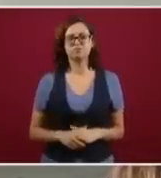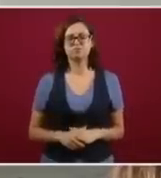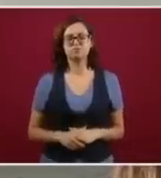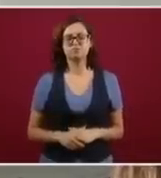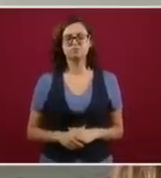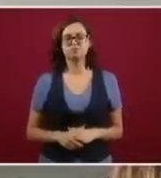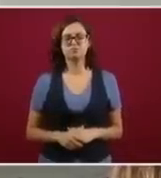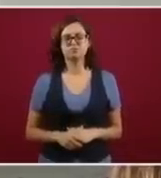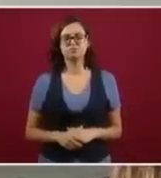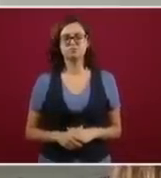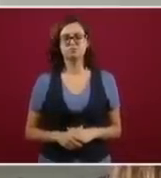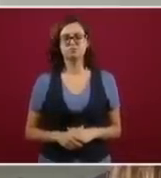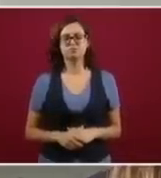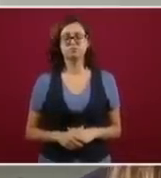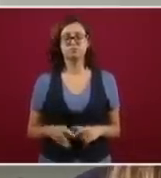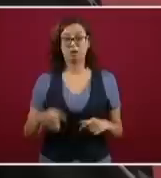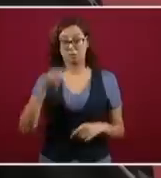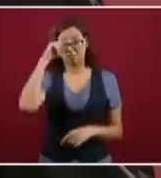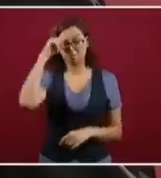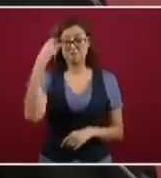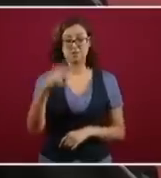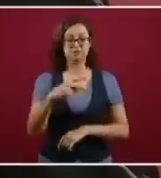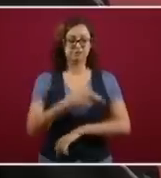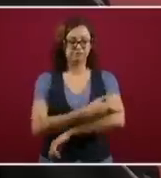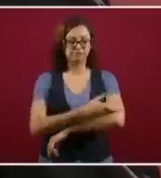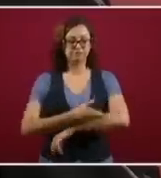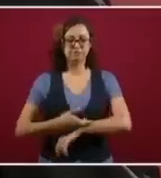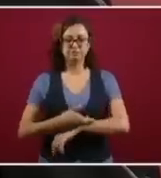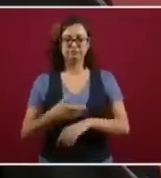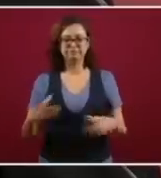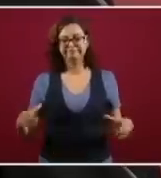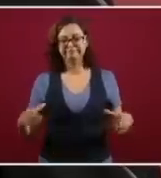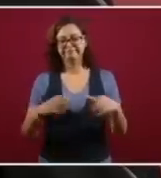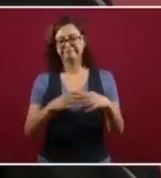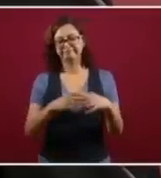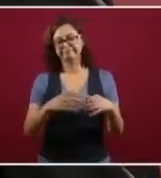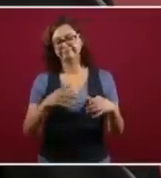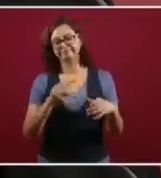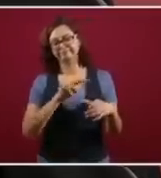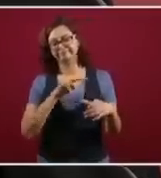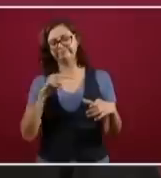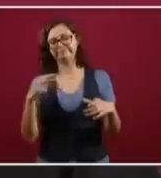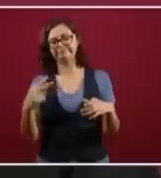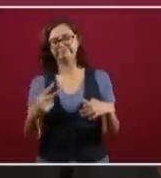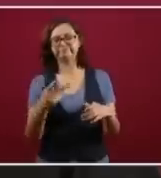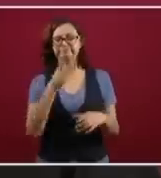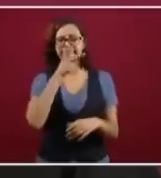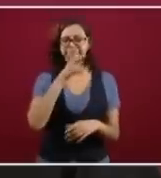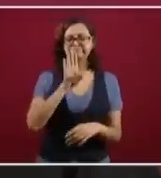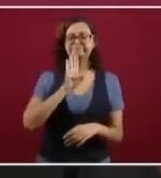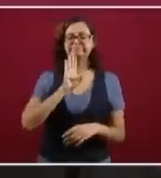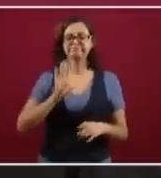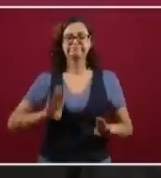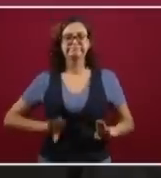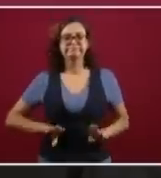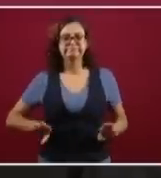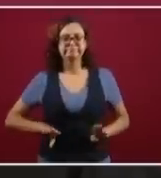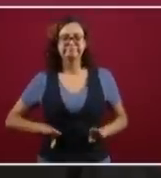La familia mexicana y cómo se comportan los papás, las mamás,